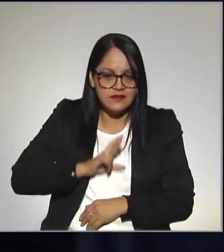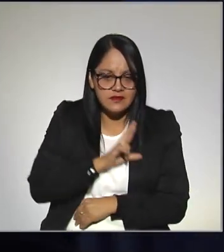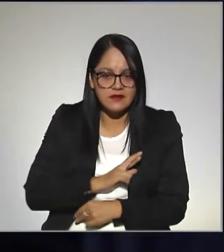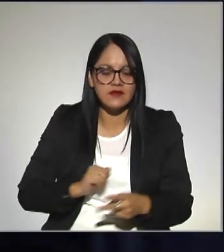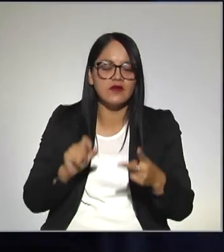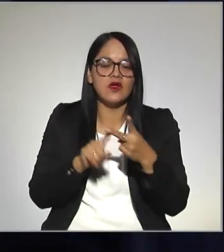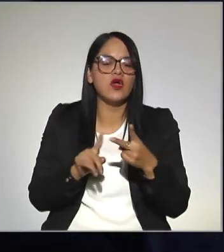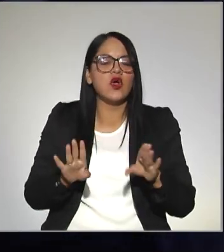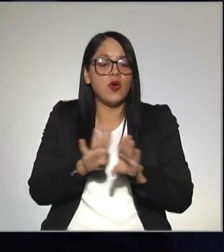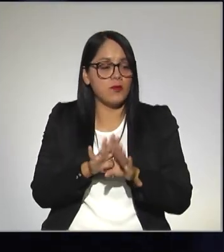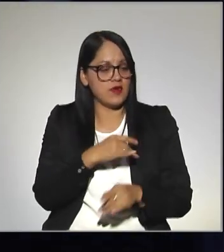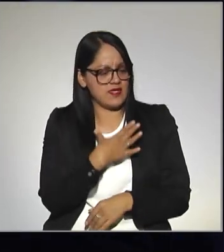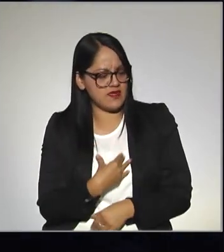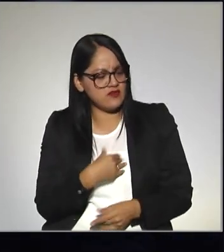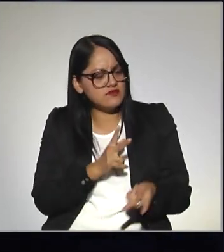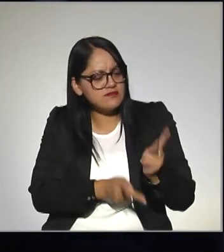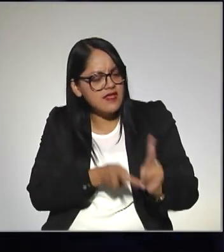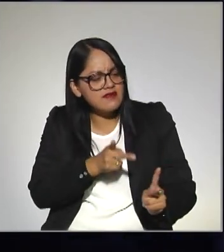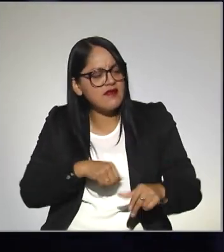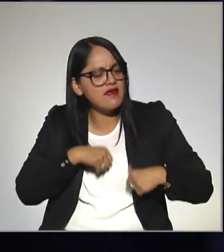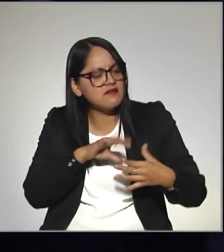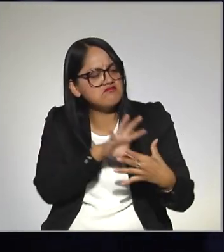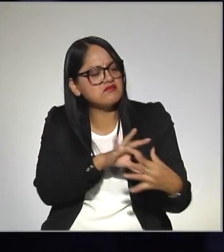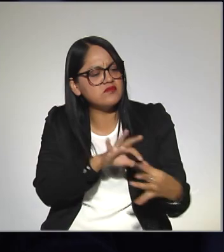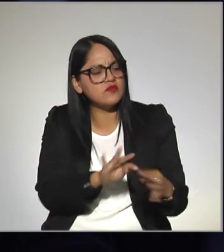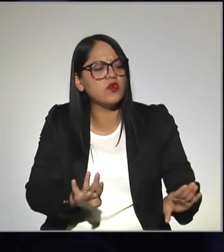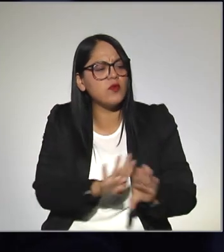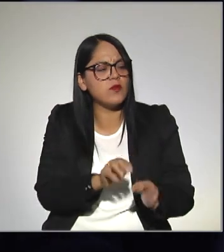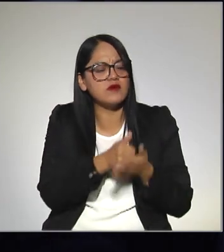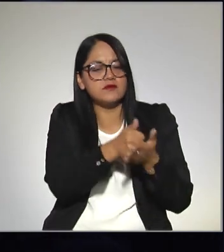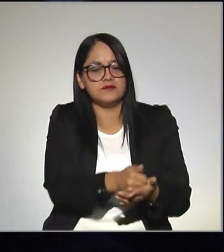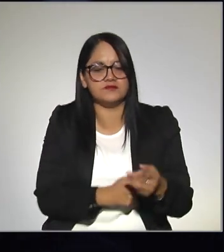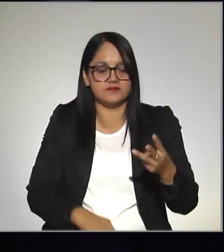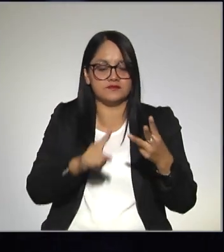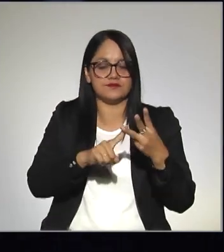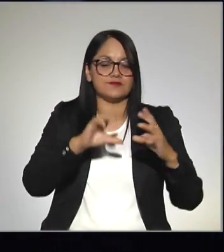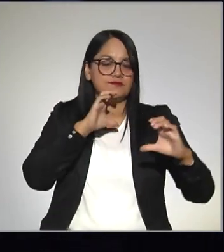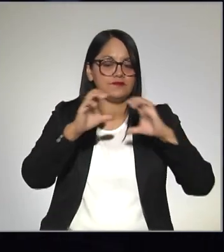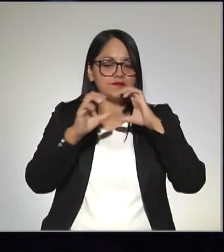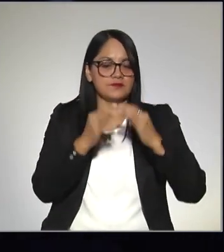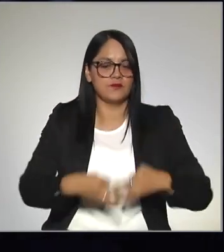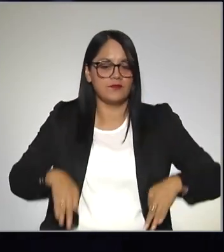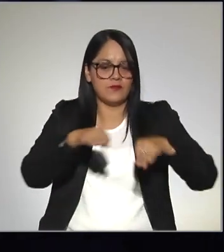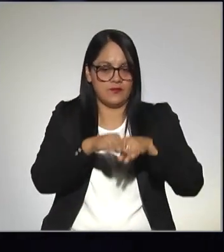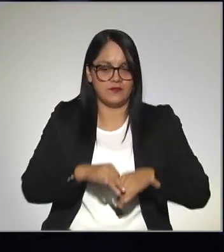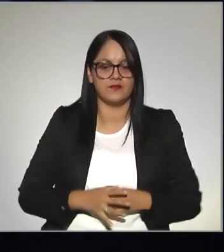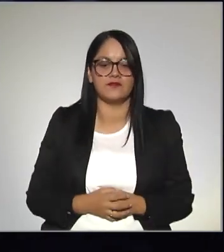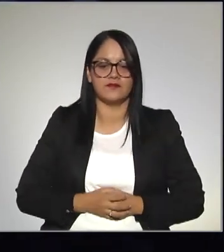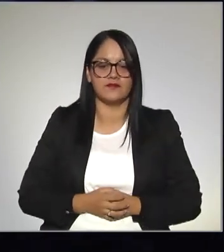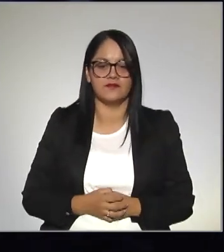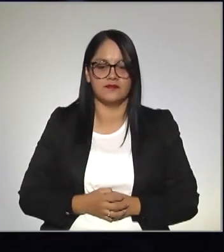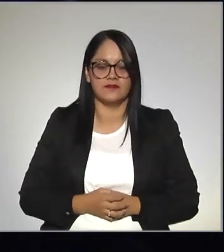cómo abordarlo con los hijos adolescentes y la importancia de la comunicación en la familia.